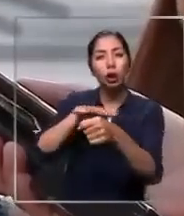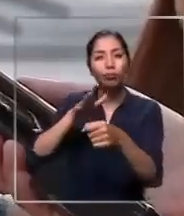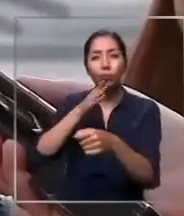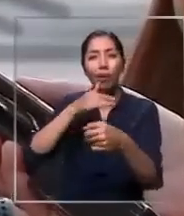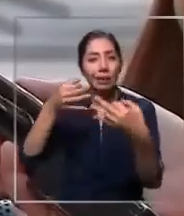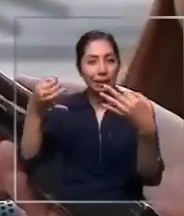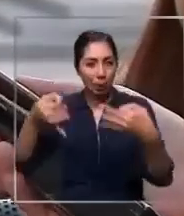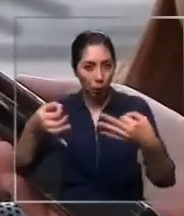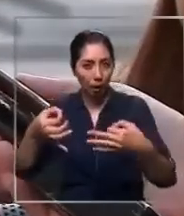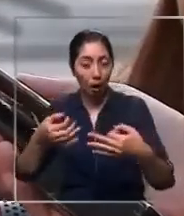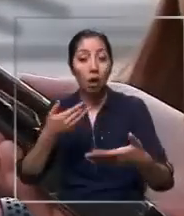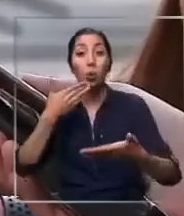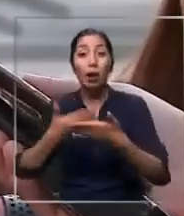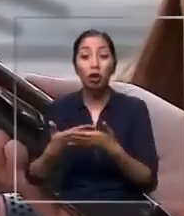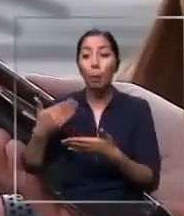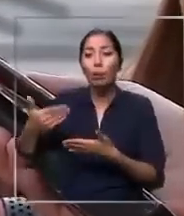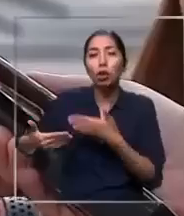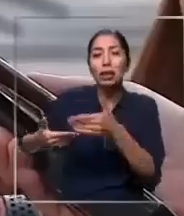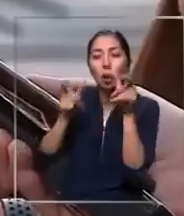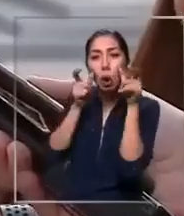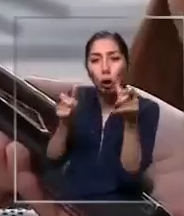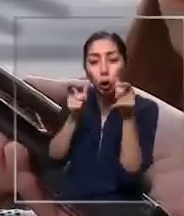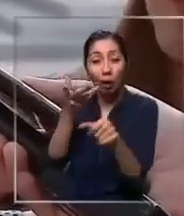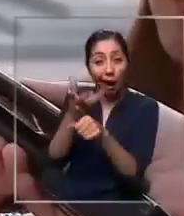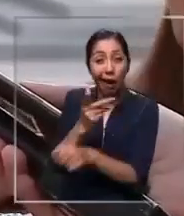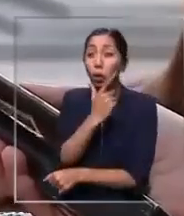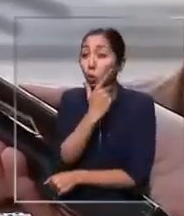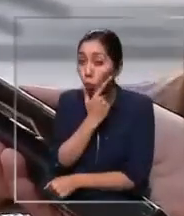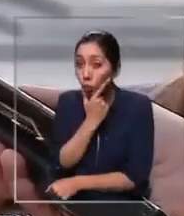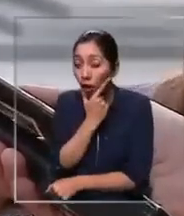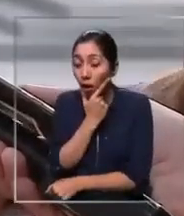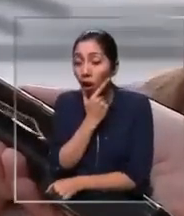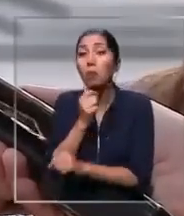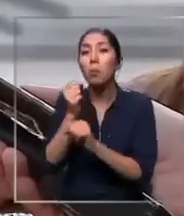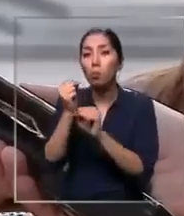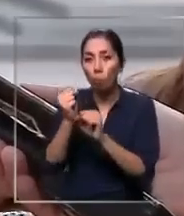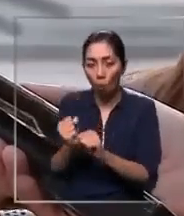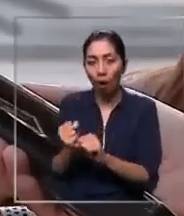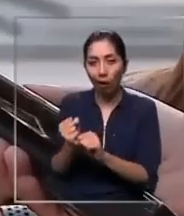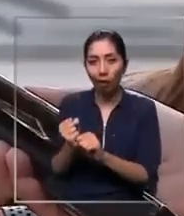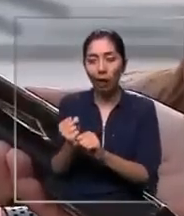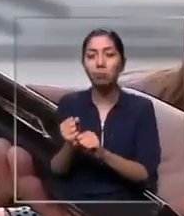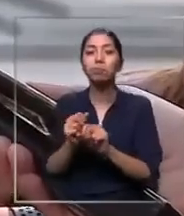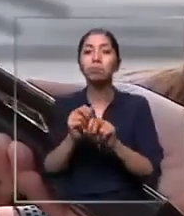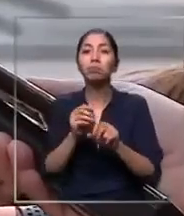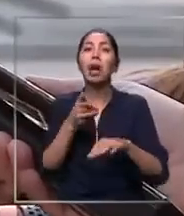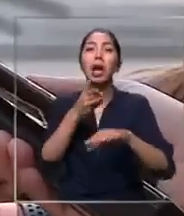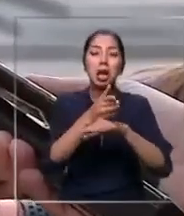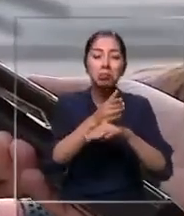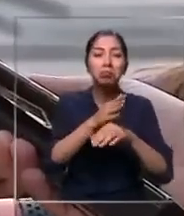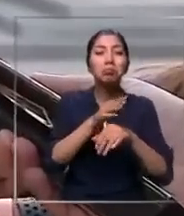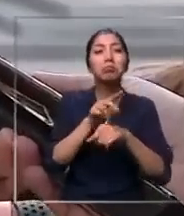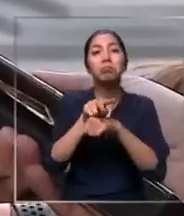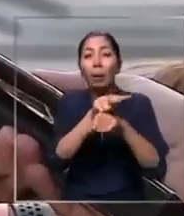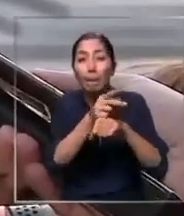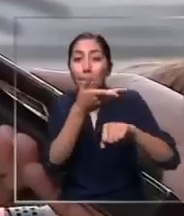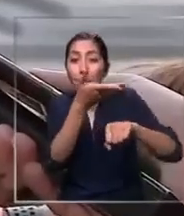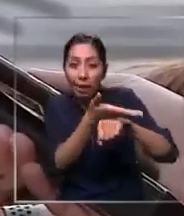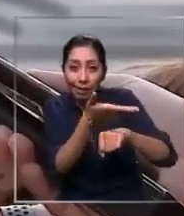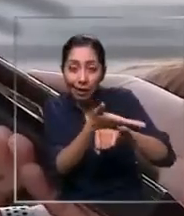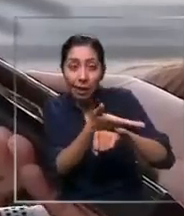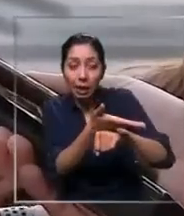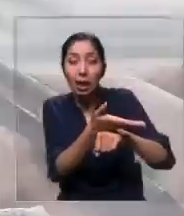hay dudas respecto a los procedimientos, existen los canales disciplinarios, los canales administrativos también, para poder solicitar